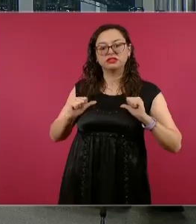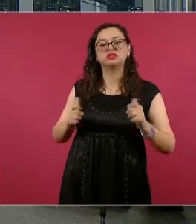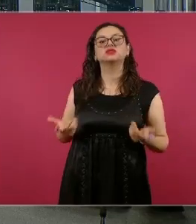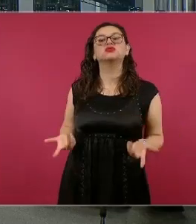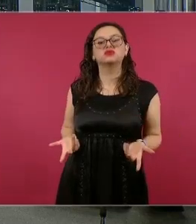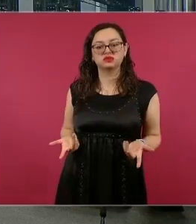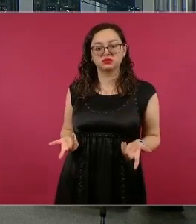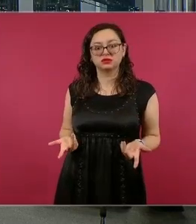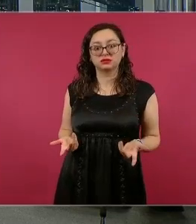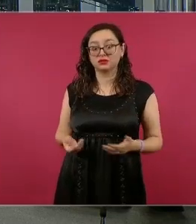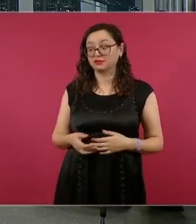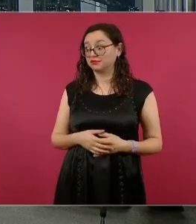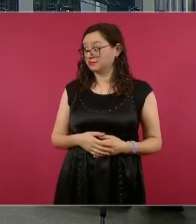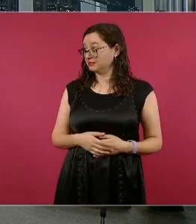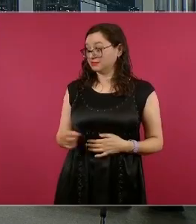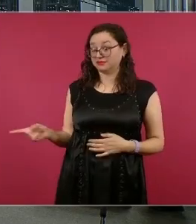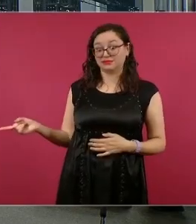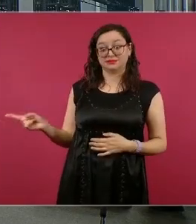No,